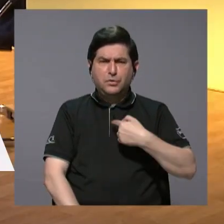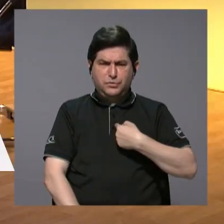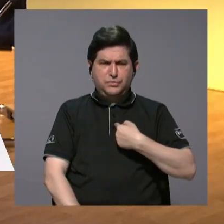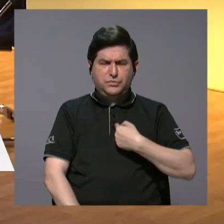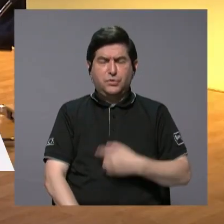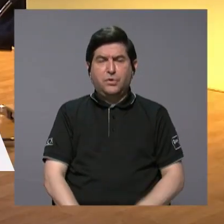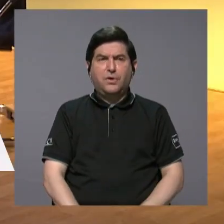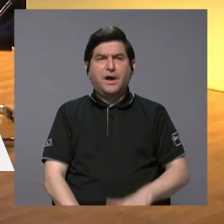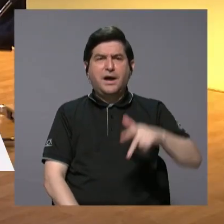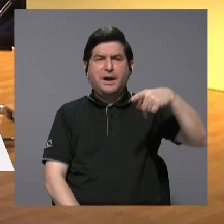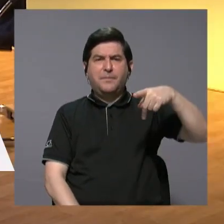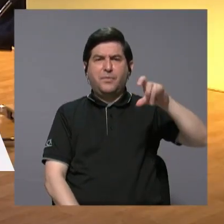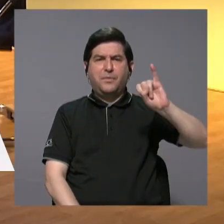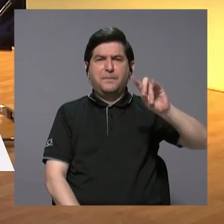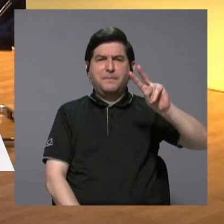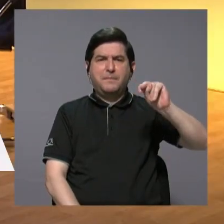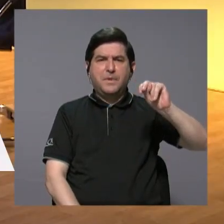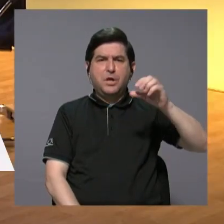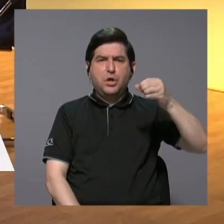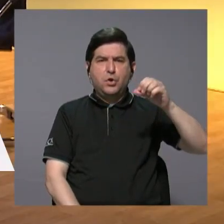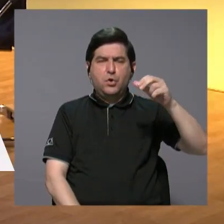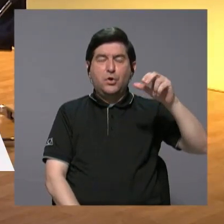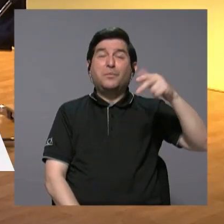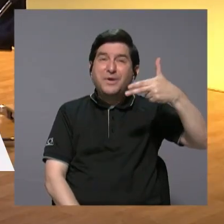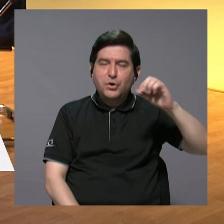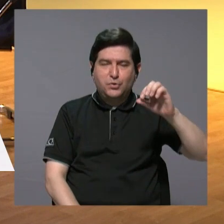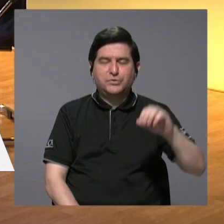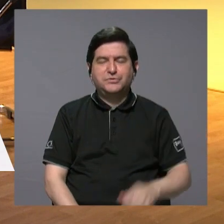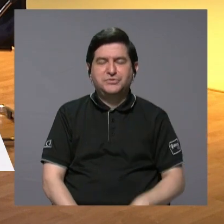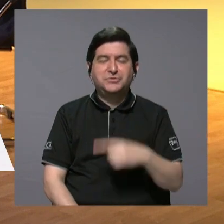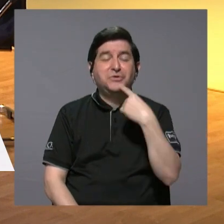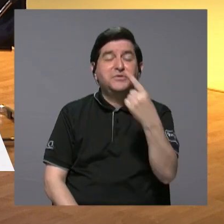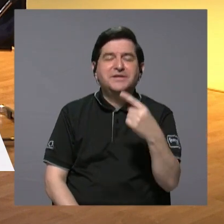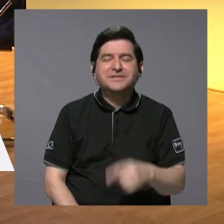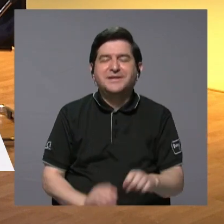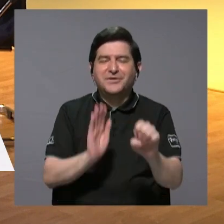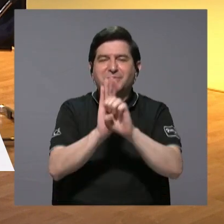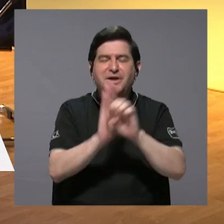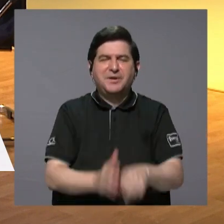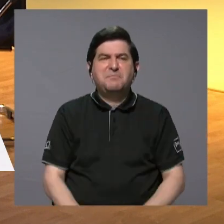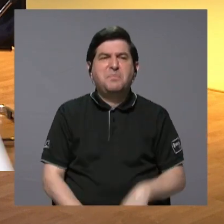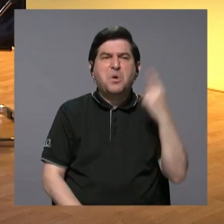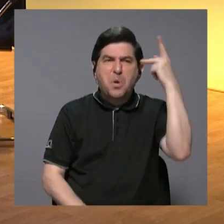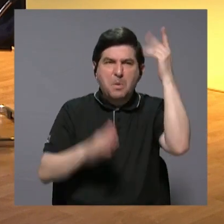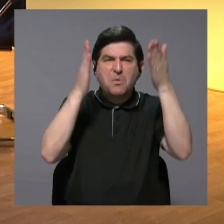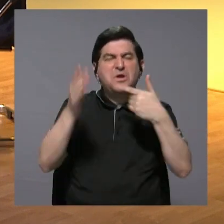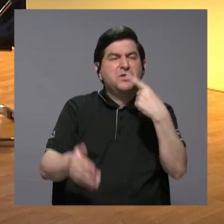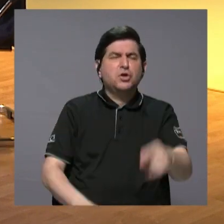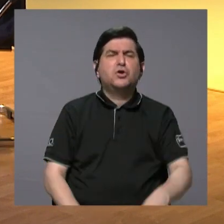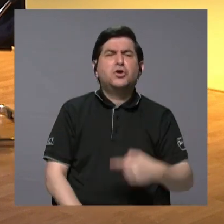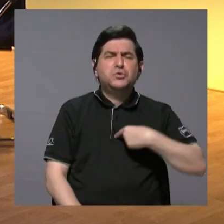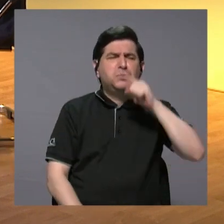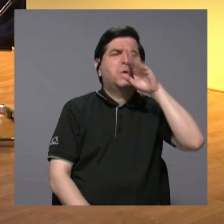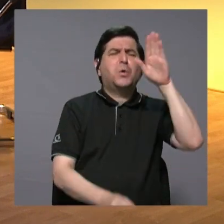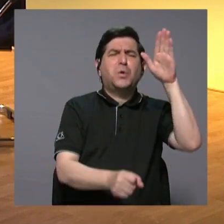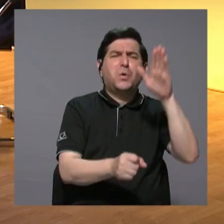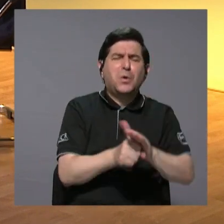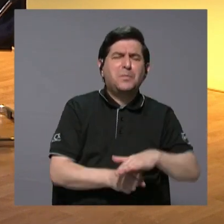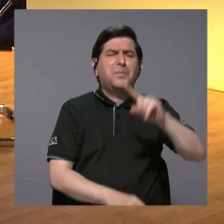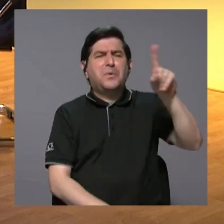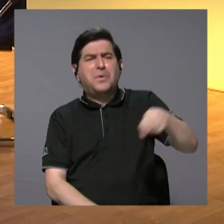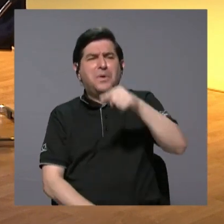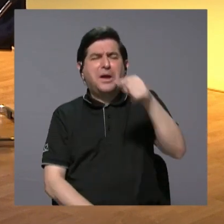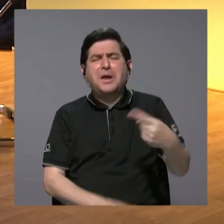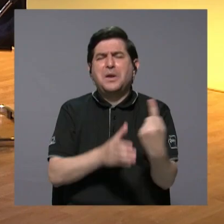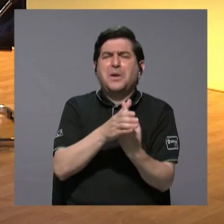a Pinocho para decir que uno oye a muchos diputados, a muchos políticos decir, estoy comprometido con la eliminación